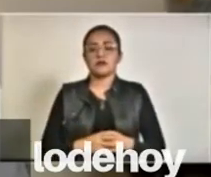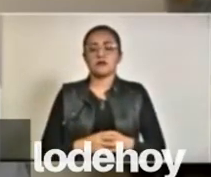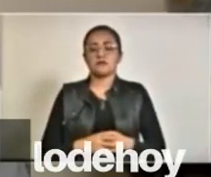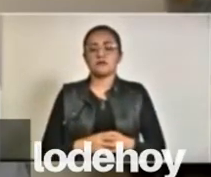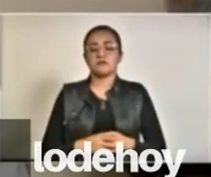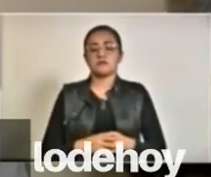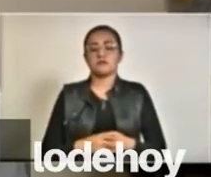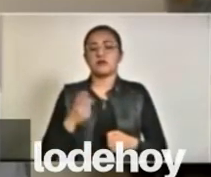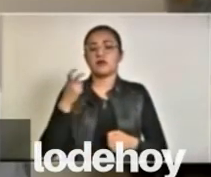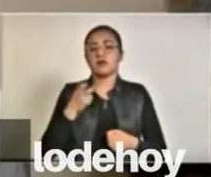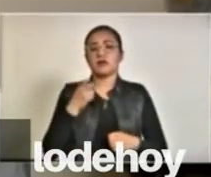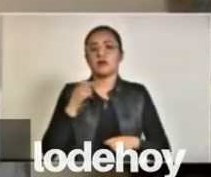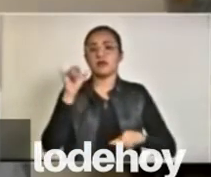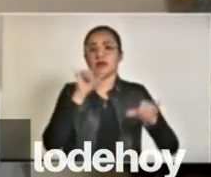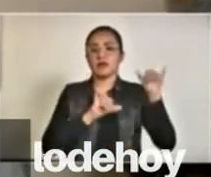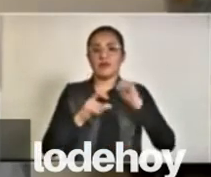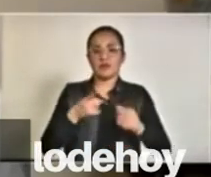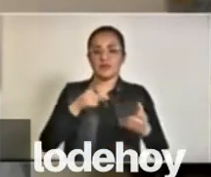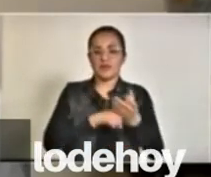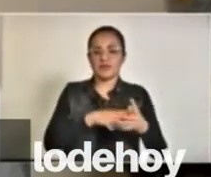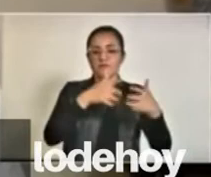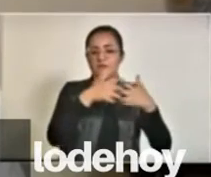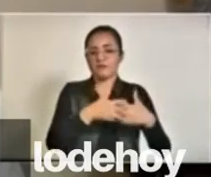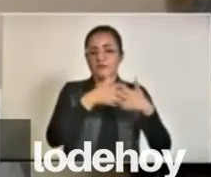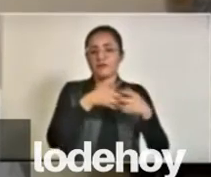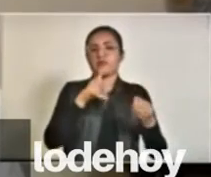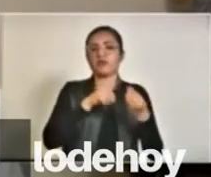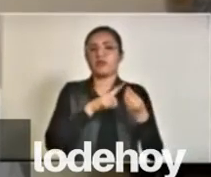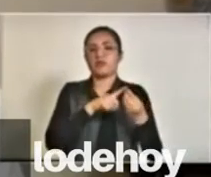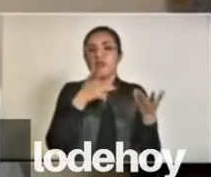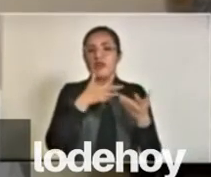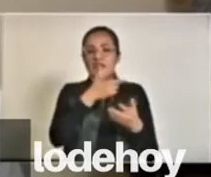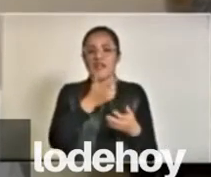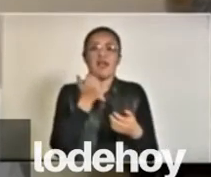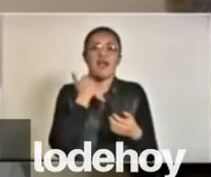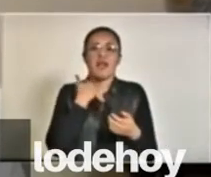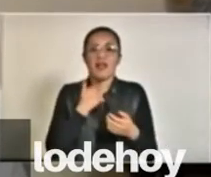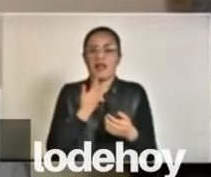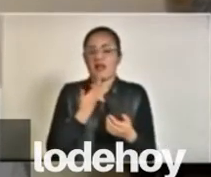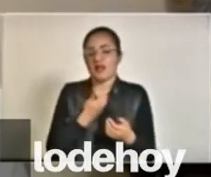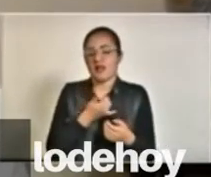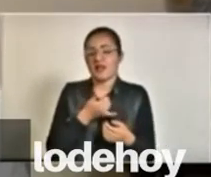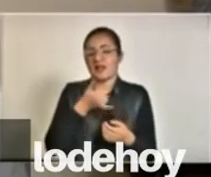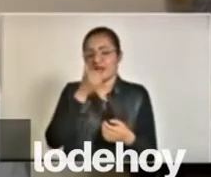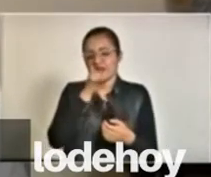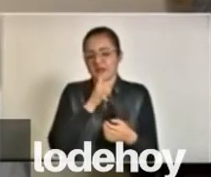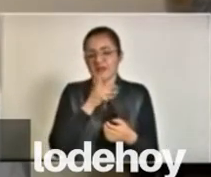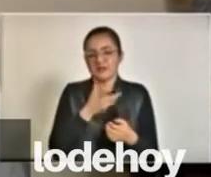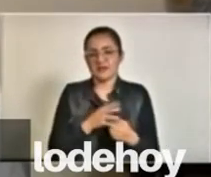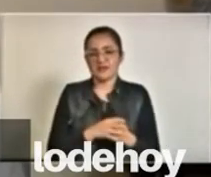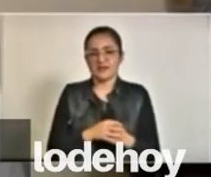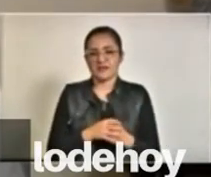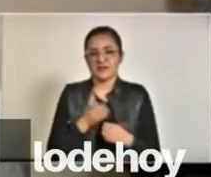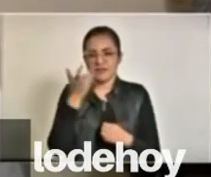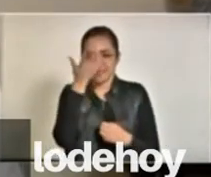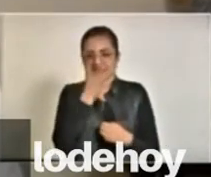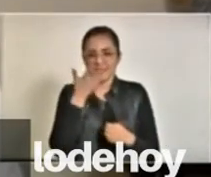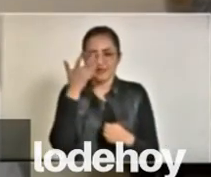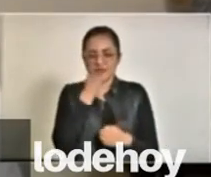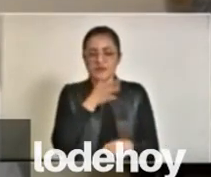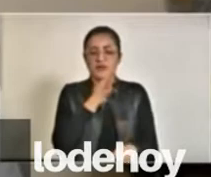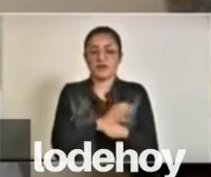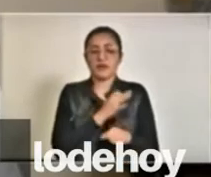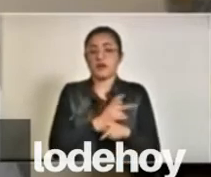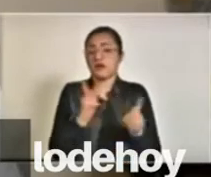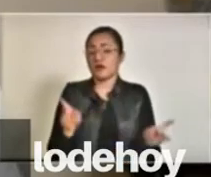los laboratorios las fábricas donde se procesaba el alcohol que hoy el alcohol que se pudiera